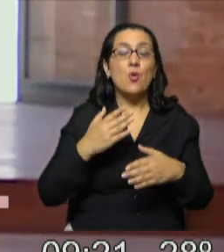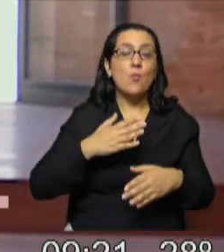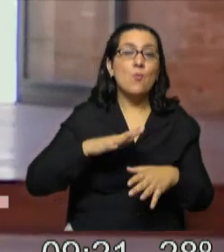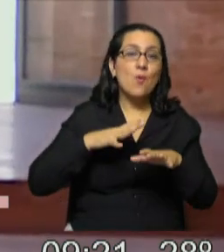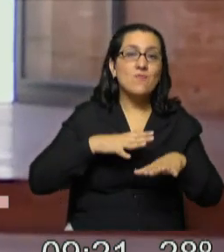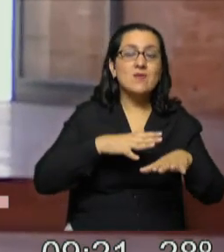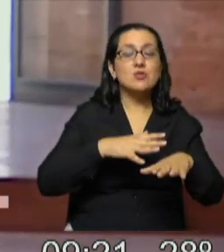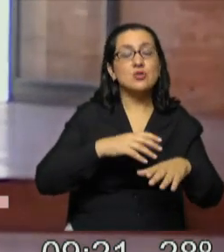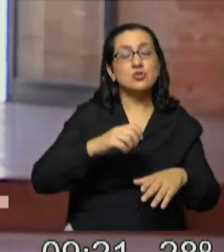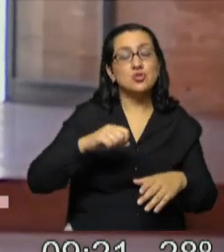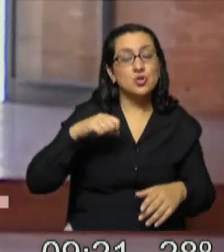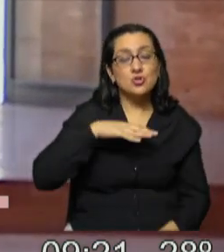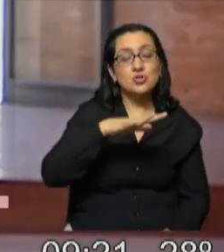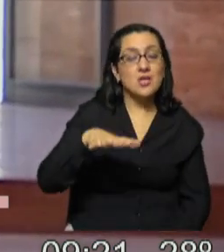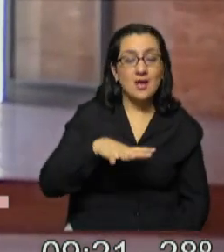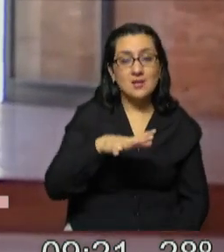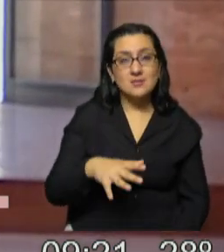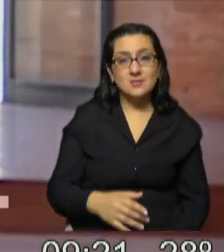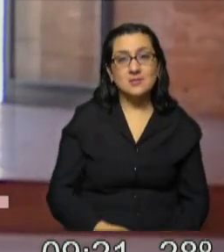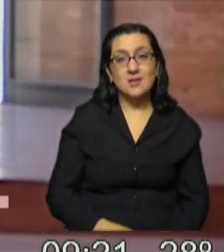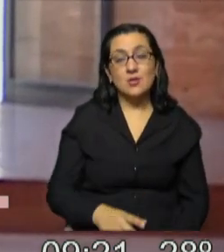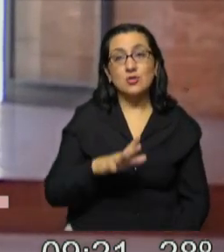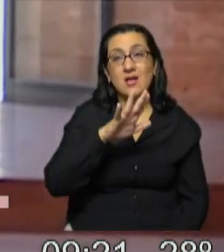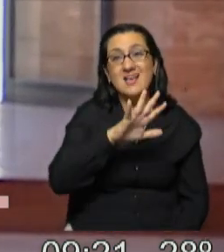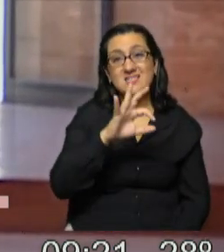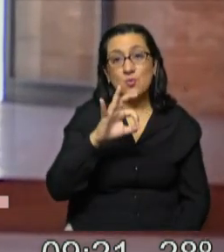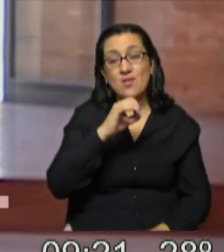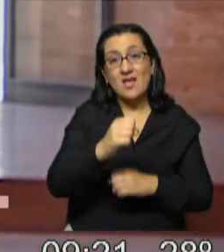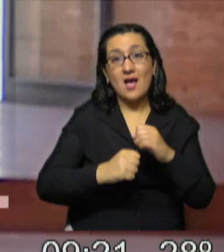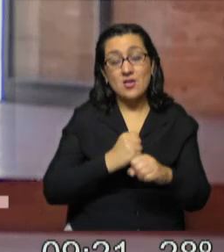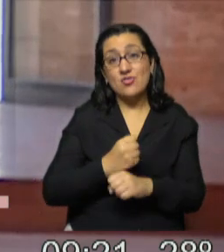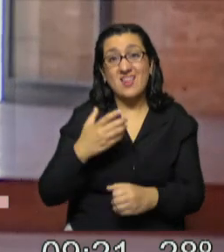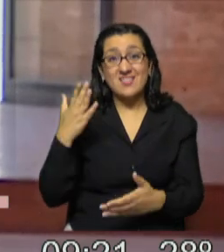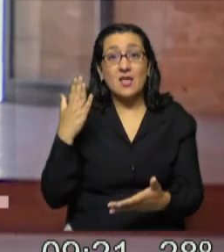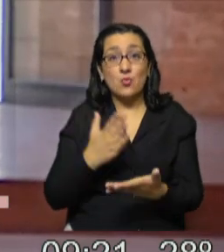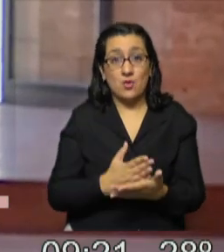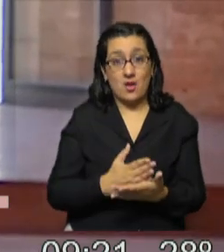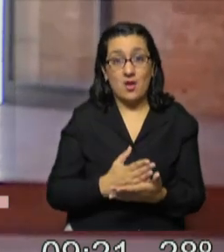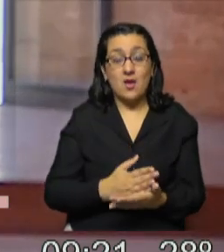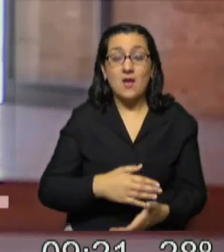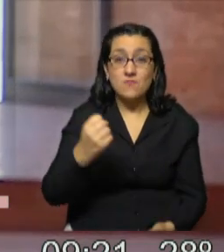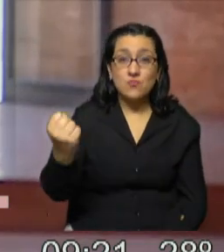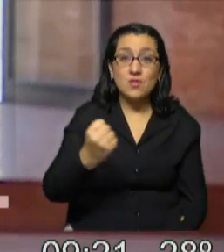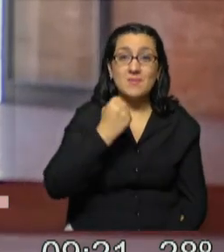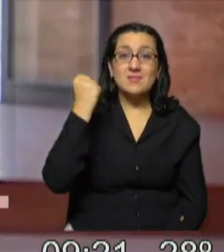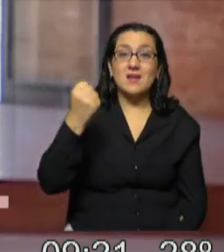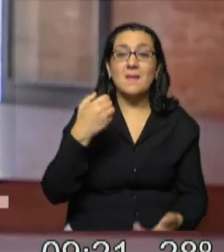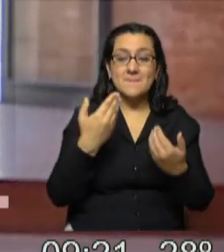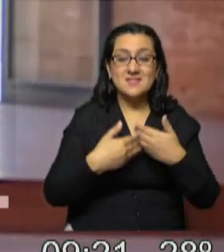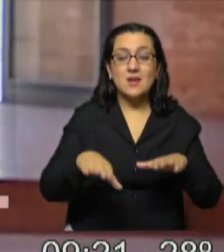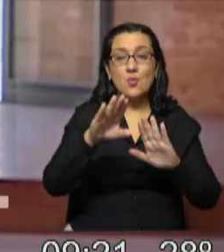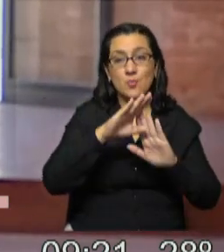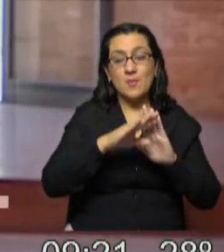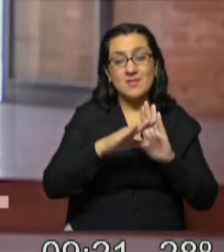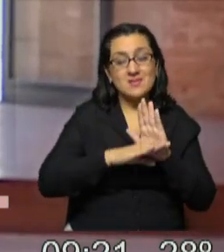y contraculturales del momento. A 50 años del golpe de Estado nos parece que es fundamental comenzar nuestra programación de